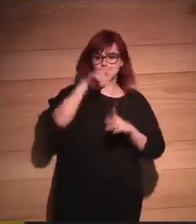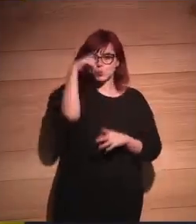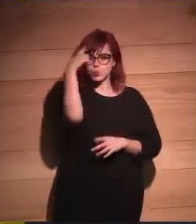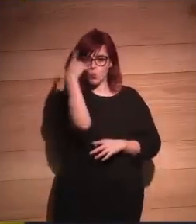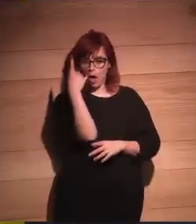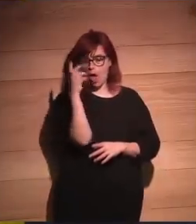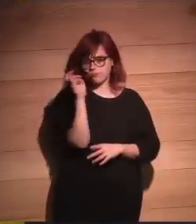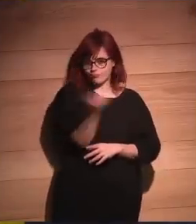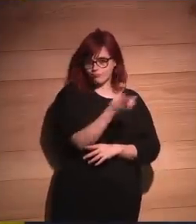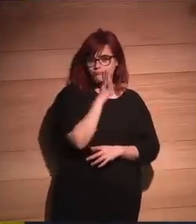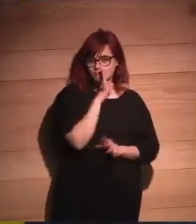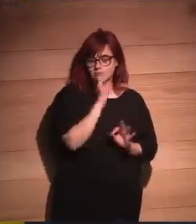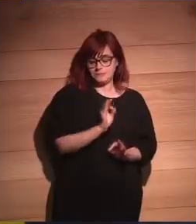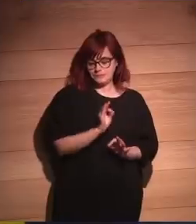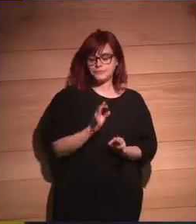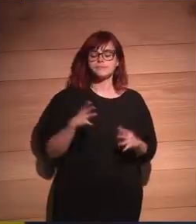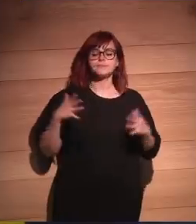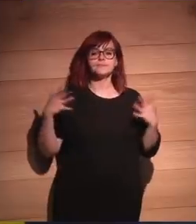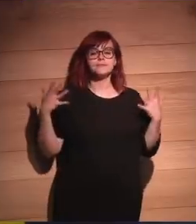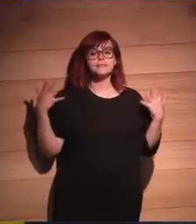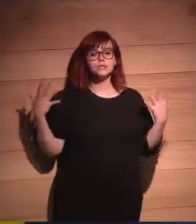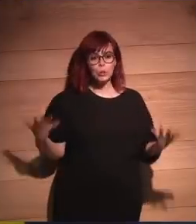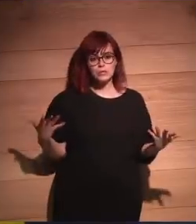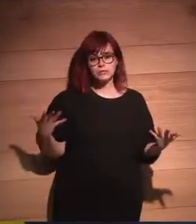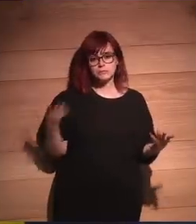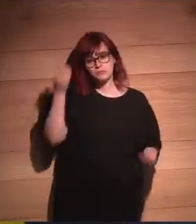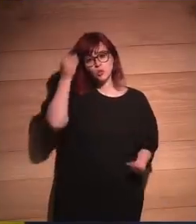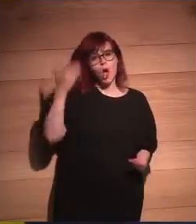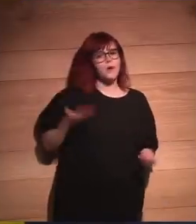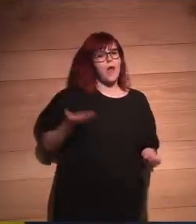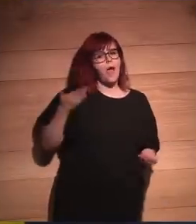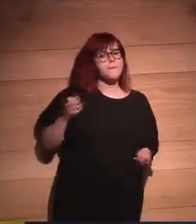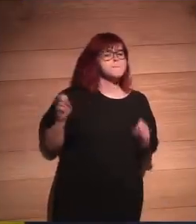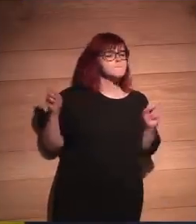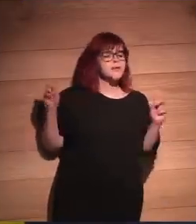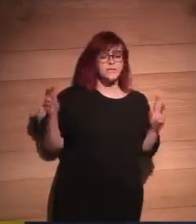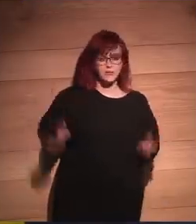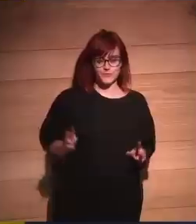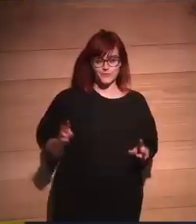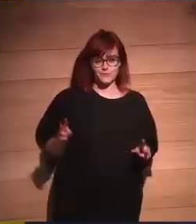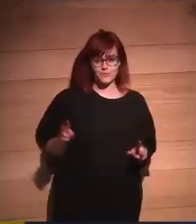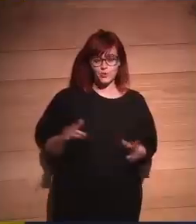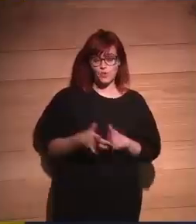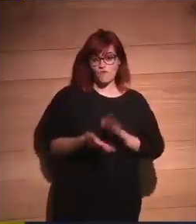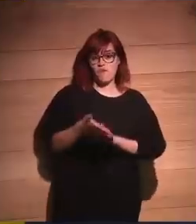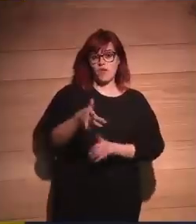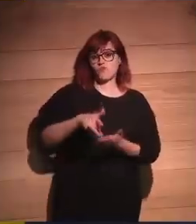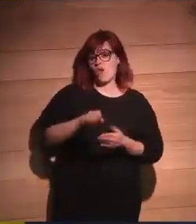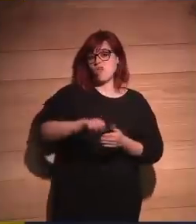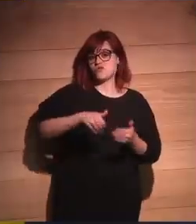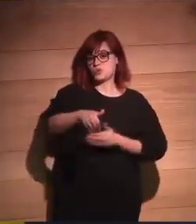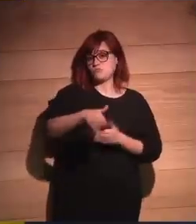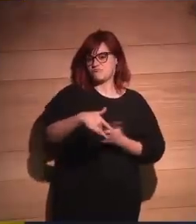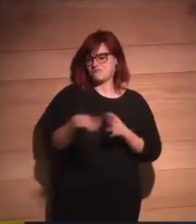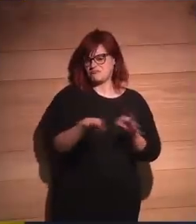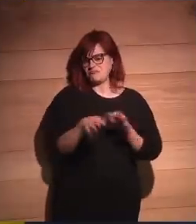cultura y todo eso se requiere. Yo creo que lo más grave que se puede ocurrir en los próximos años y